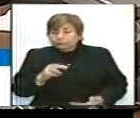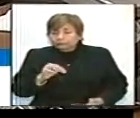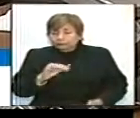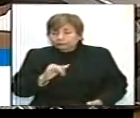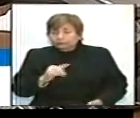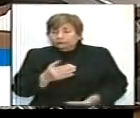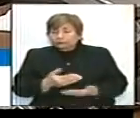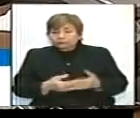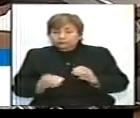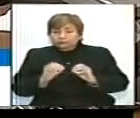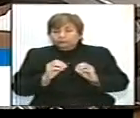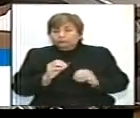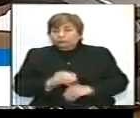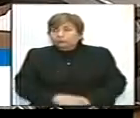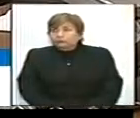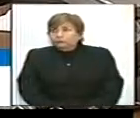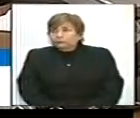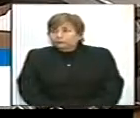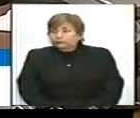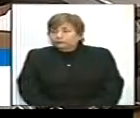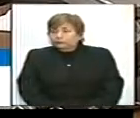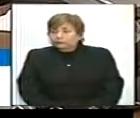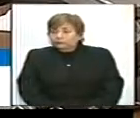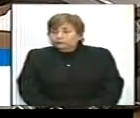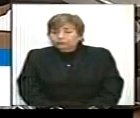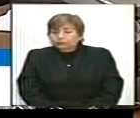el que ha desarrollado en su momento, ¿no?